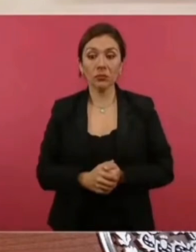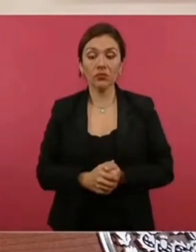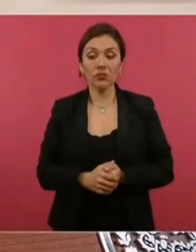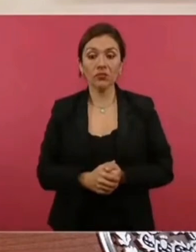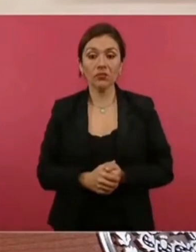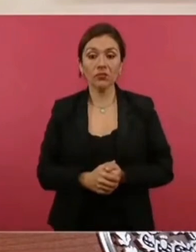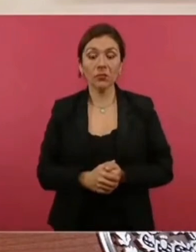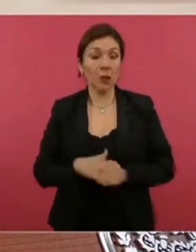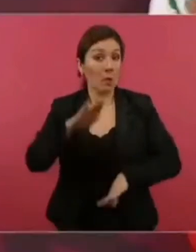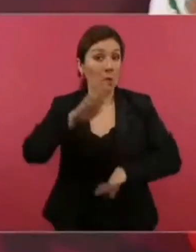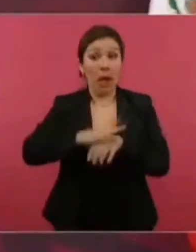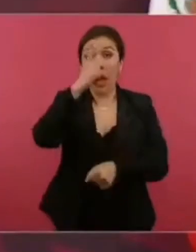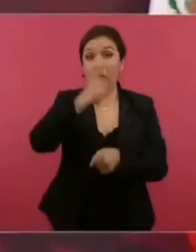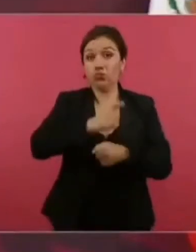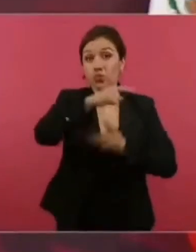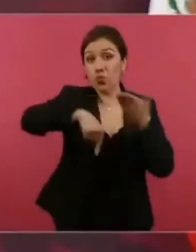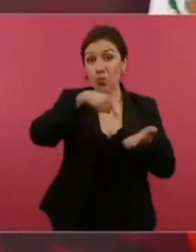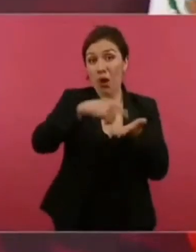El que ganó más fue